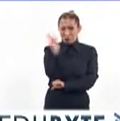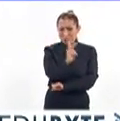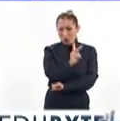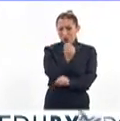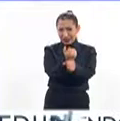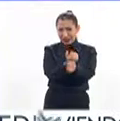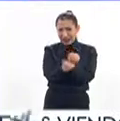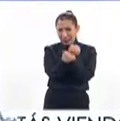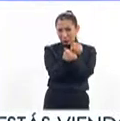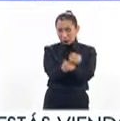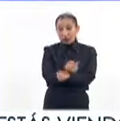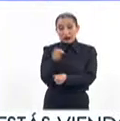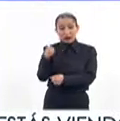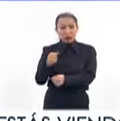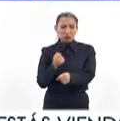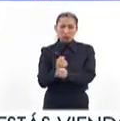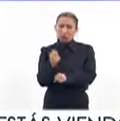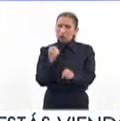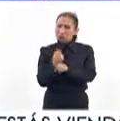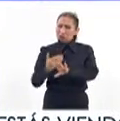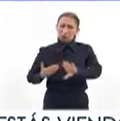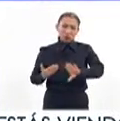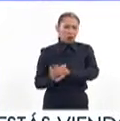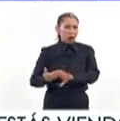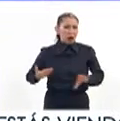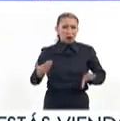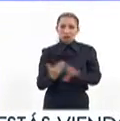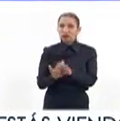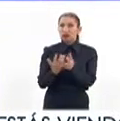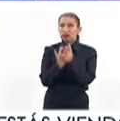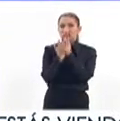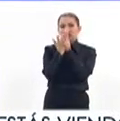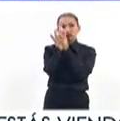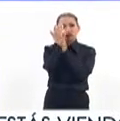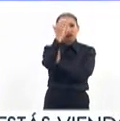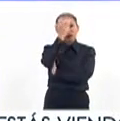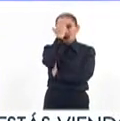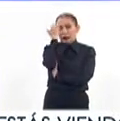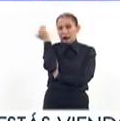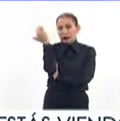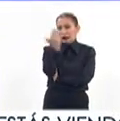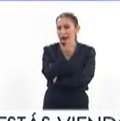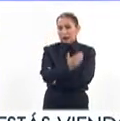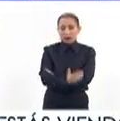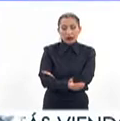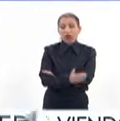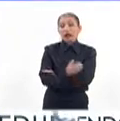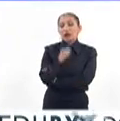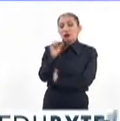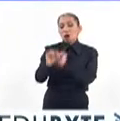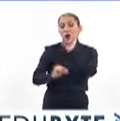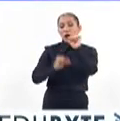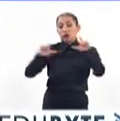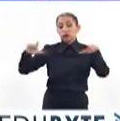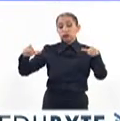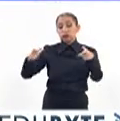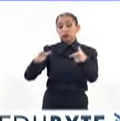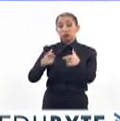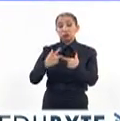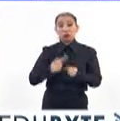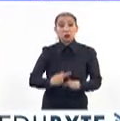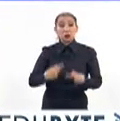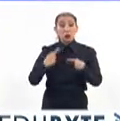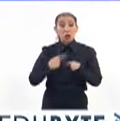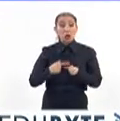que a esclavos. Fueron muy maltratados a un nivel infrahumano, y poco a poco la